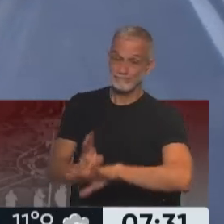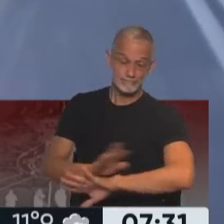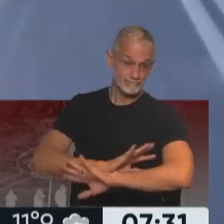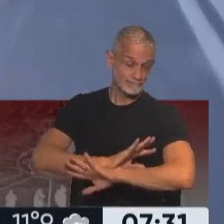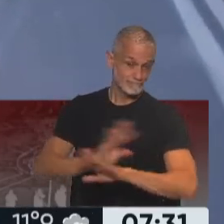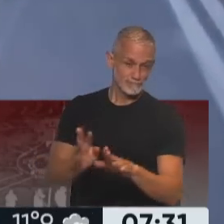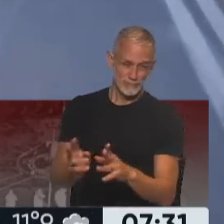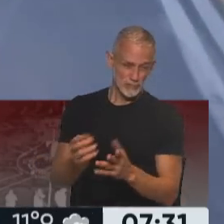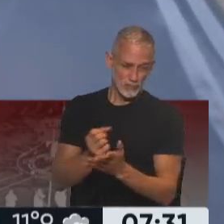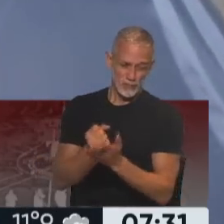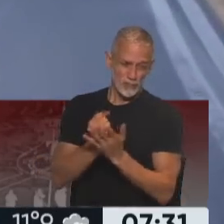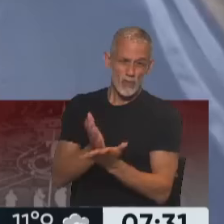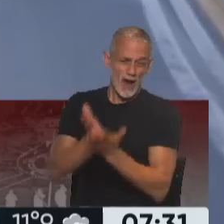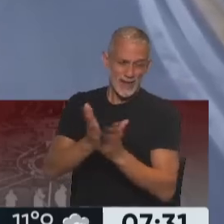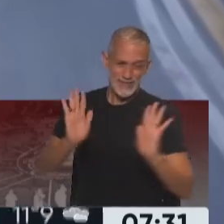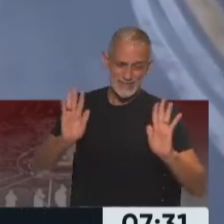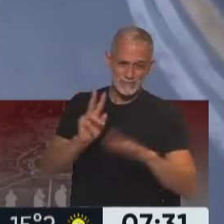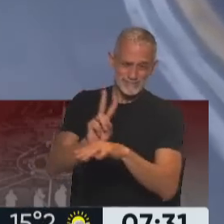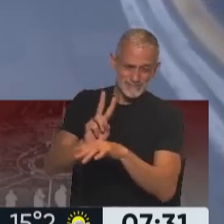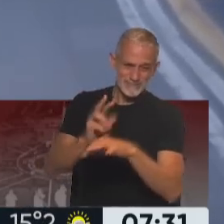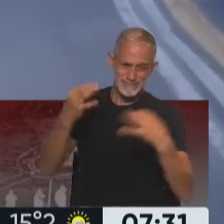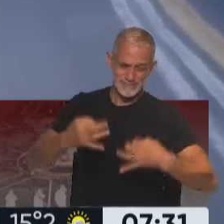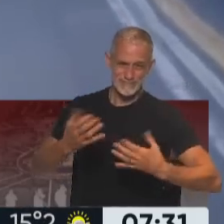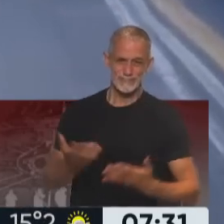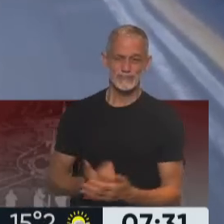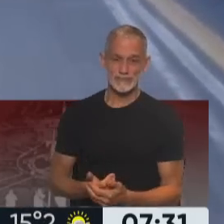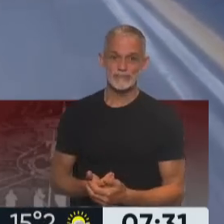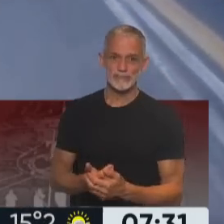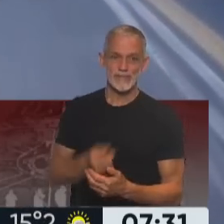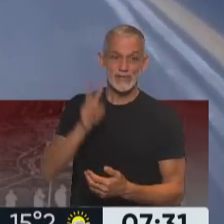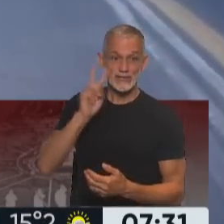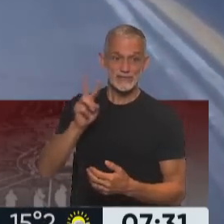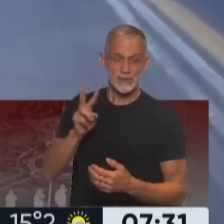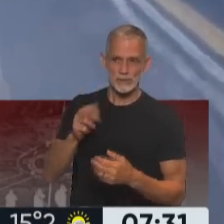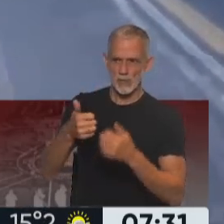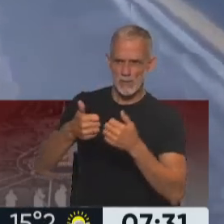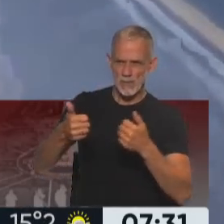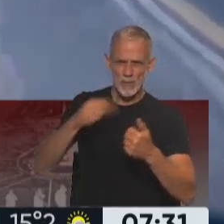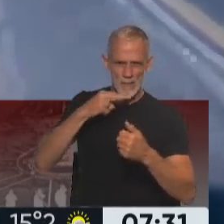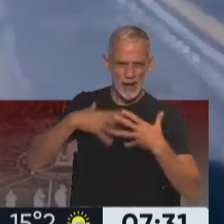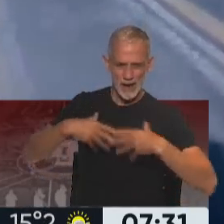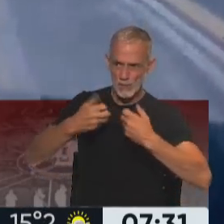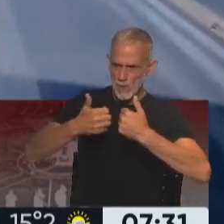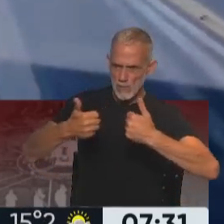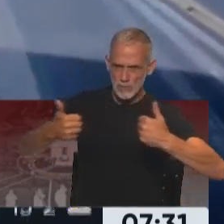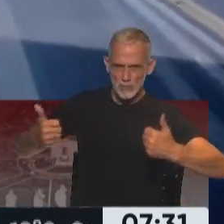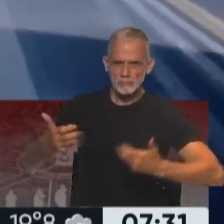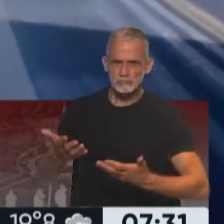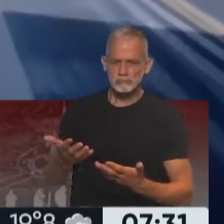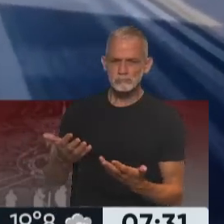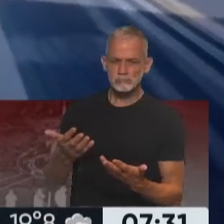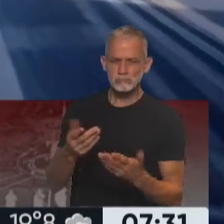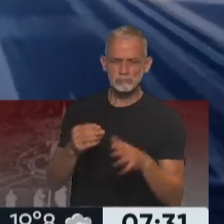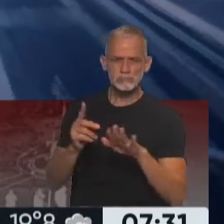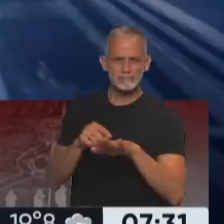La ciudad de Roma se blindó a nivel de seguridad y lo estamos viendo en las imágenes que compartimos en estos días y en esta misma imagen del traslado del